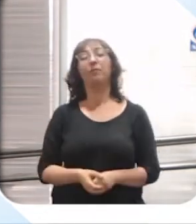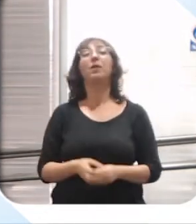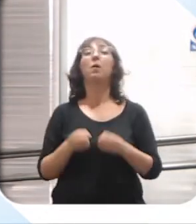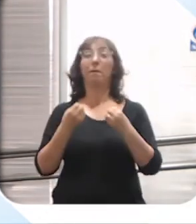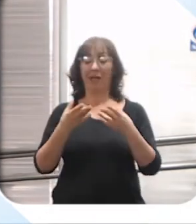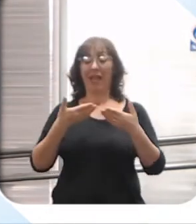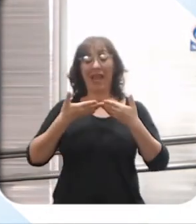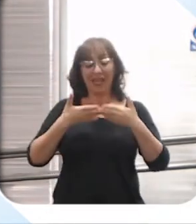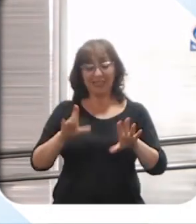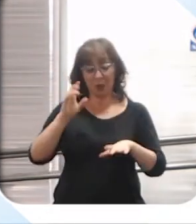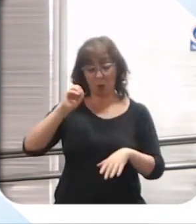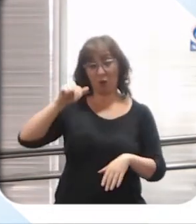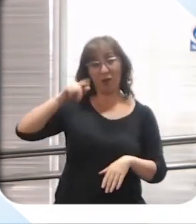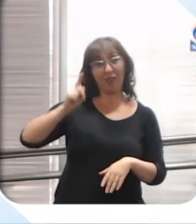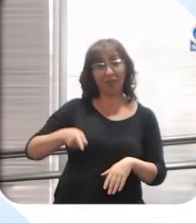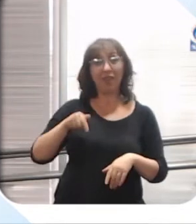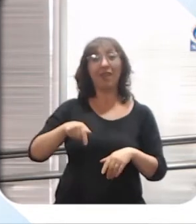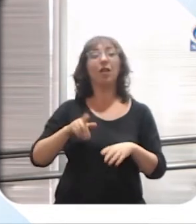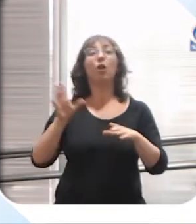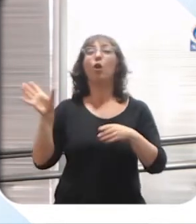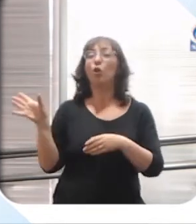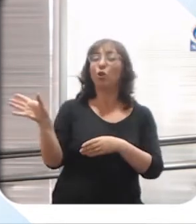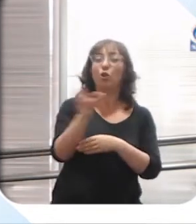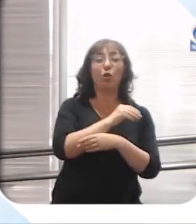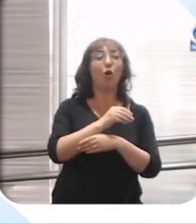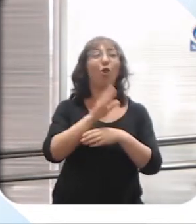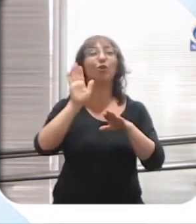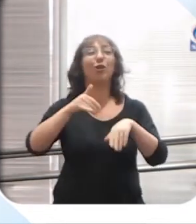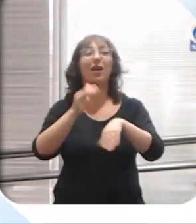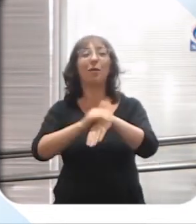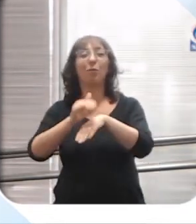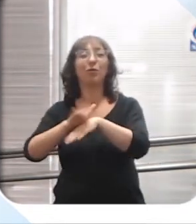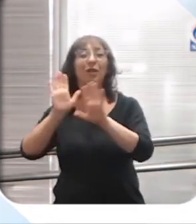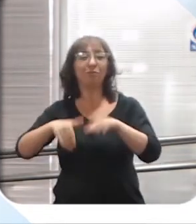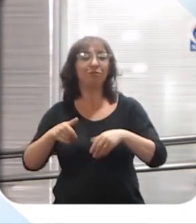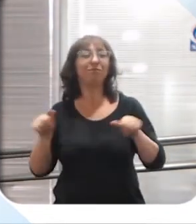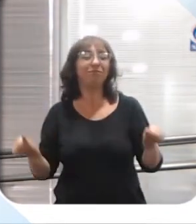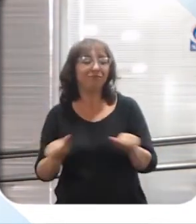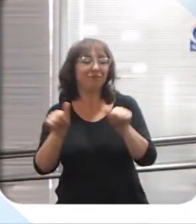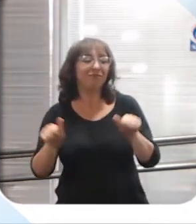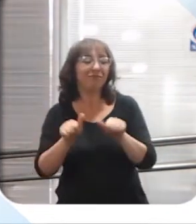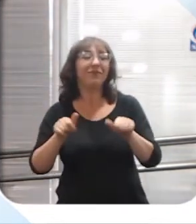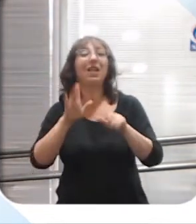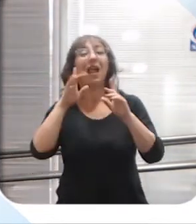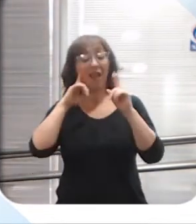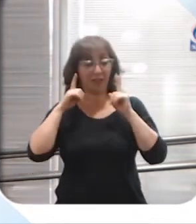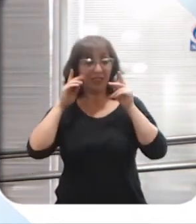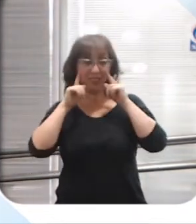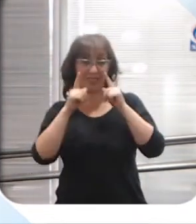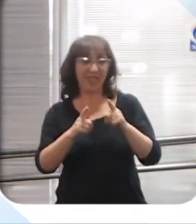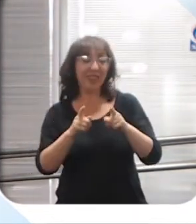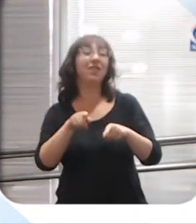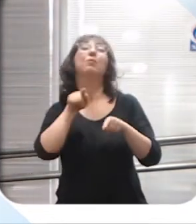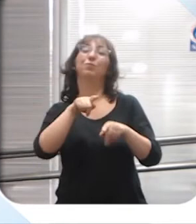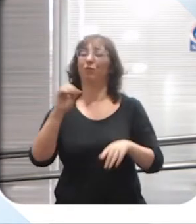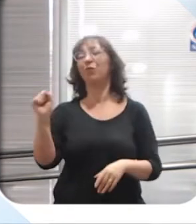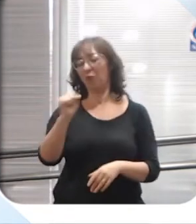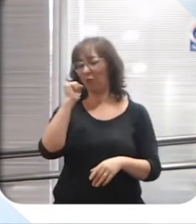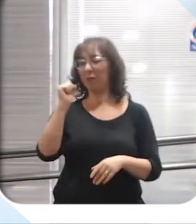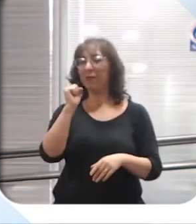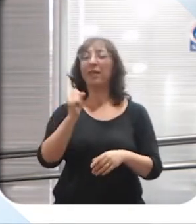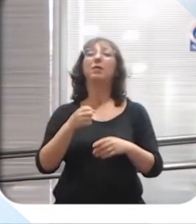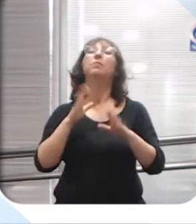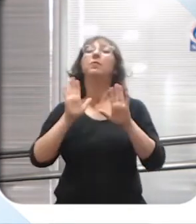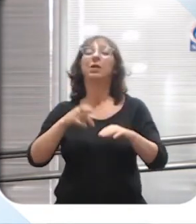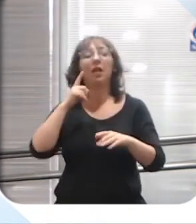que para Iniciativas el trabajar con todos los actores que puedan estar involucrados en cada una de las temáticas que abordamos es fundamental y ha sido